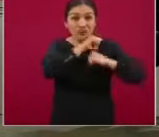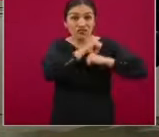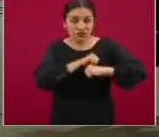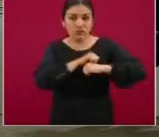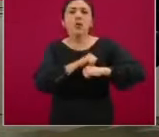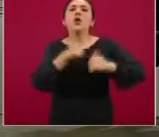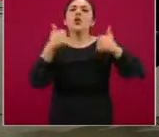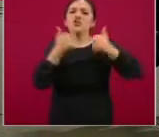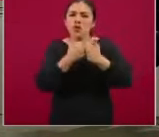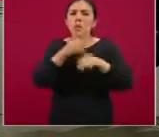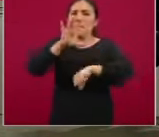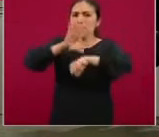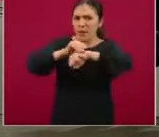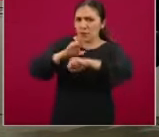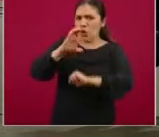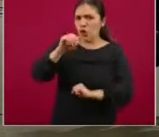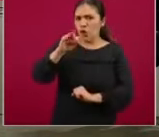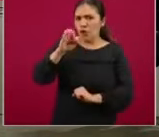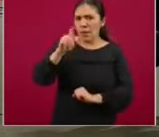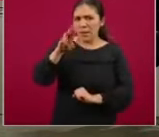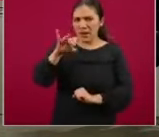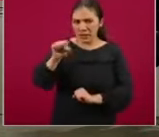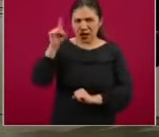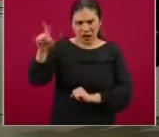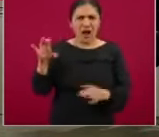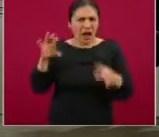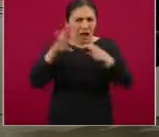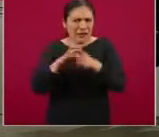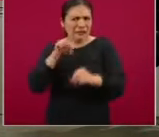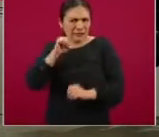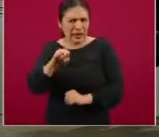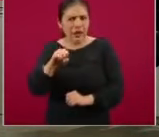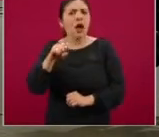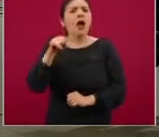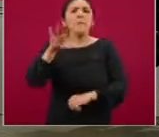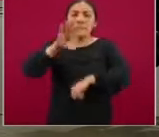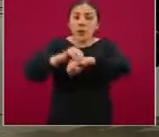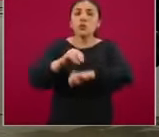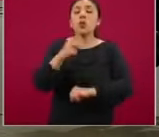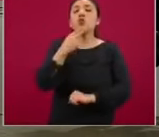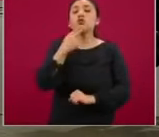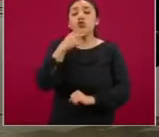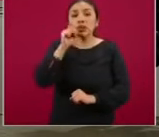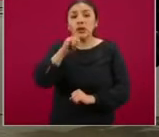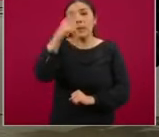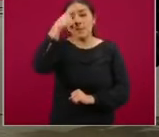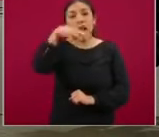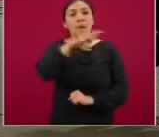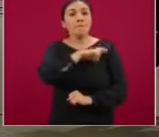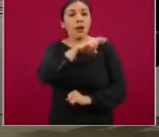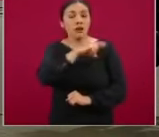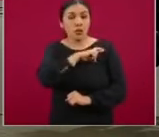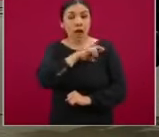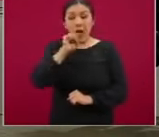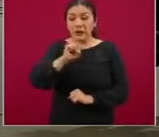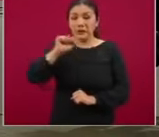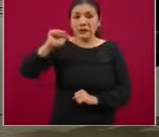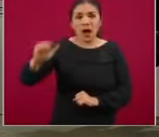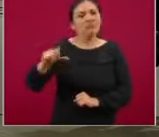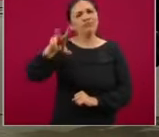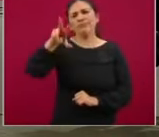obstante la autorización de COFEPRIS, que es parte de la Secretaría de Salud, autorizó su uso para entidades privadas, la Secretaría de Salud